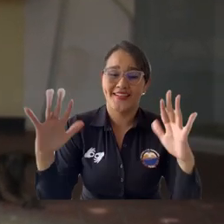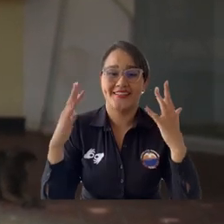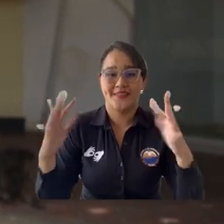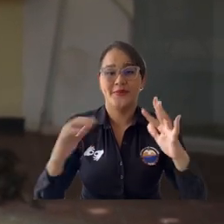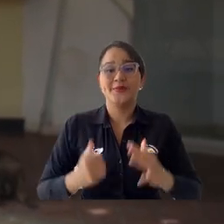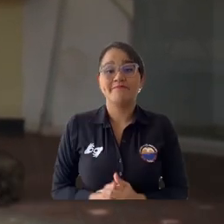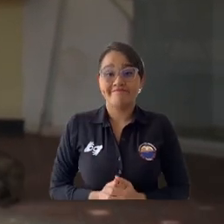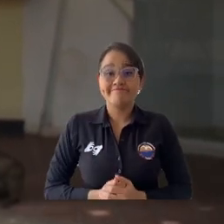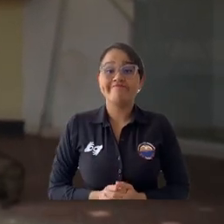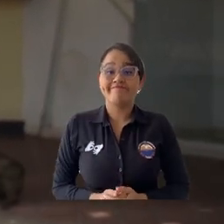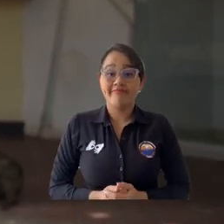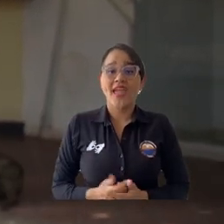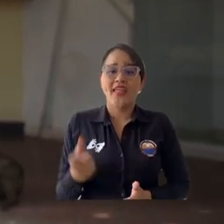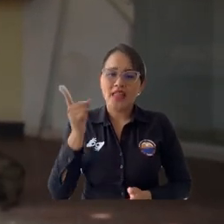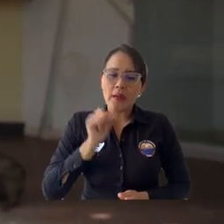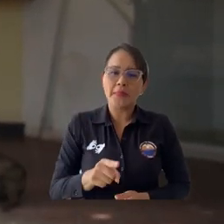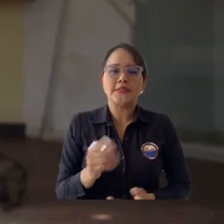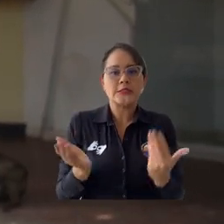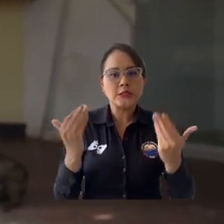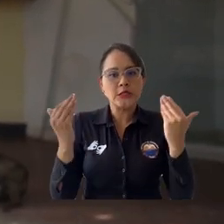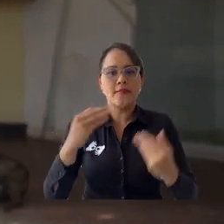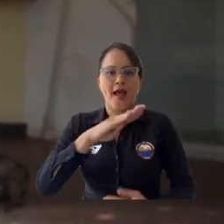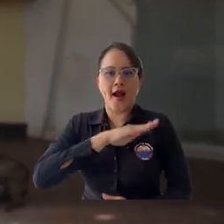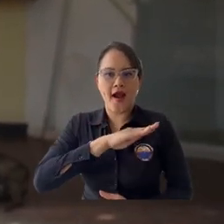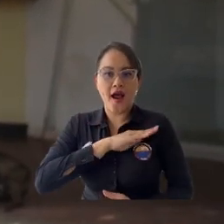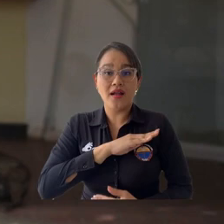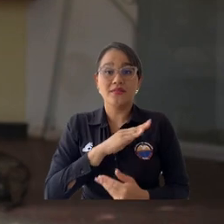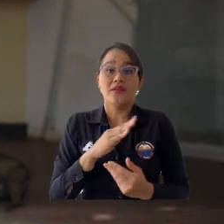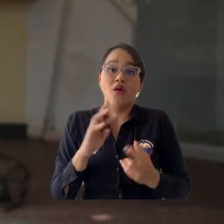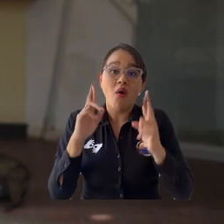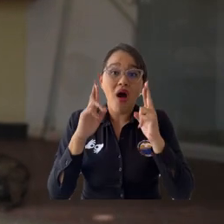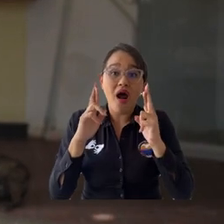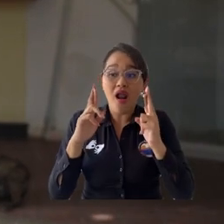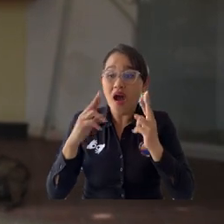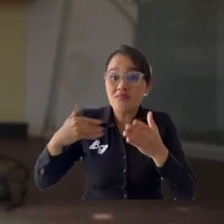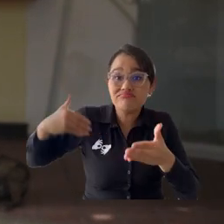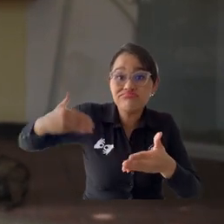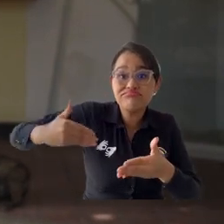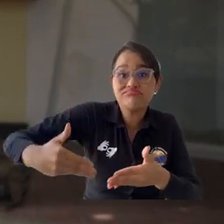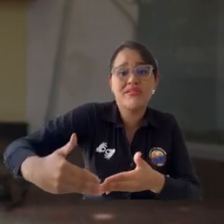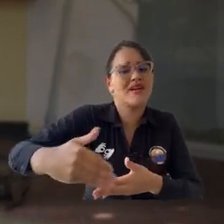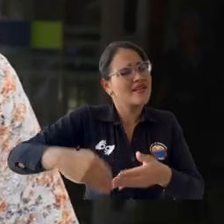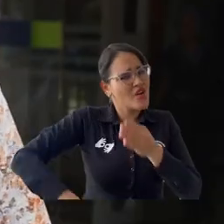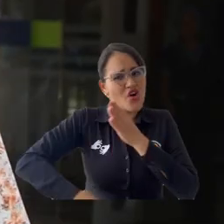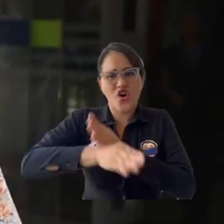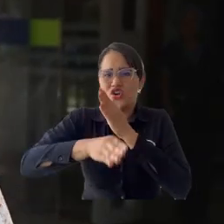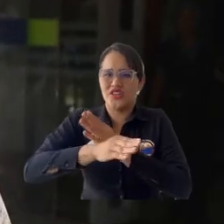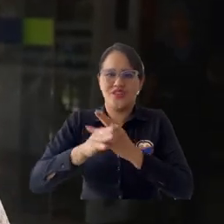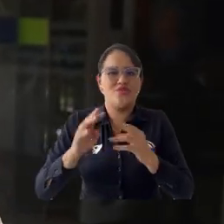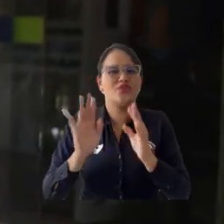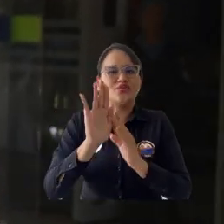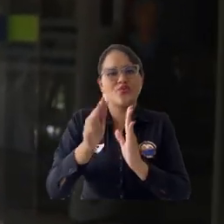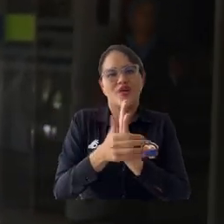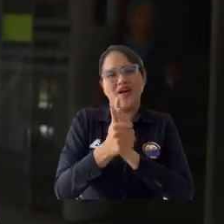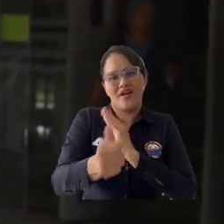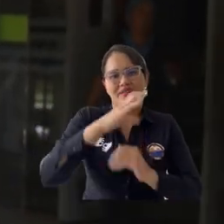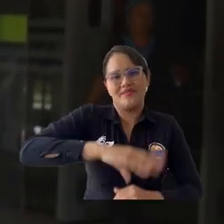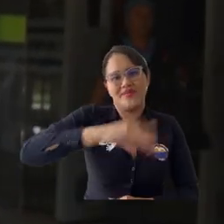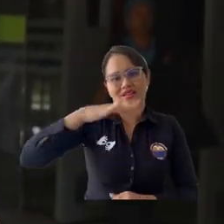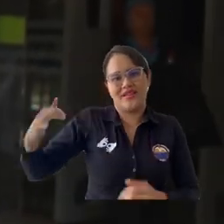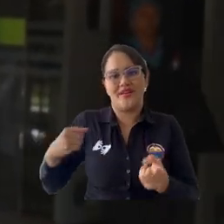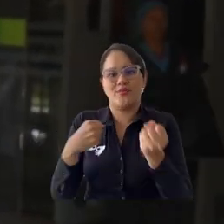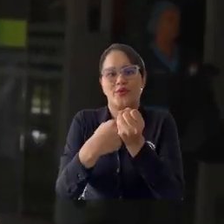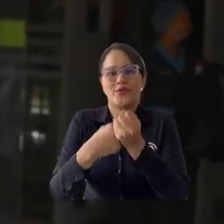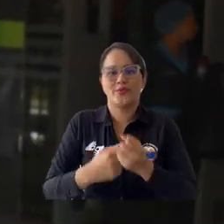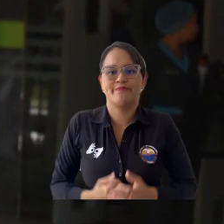también muy bueno que los alcaldes que vienen de ahora en adelante pues puedan seguir con este programa. Es más que justo y meritorio